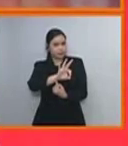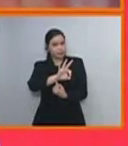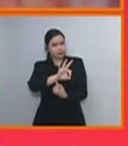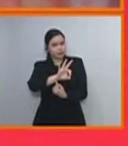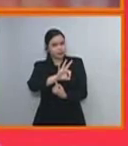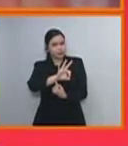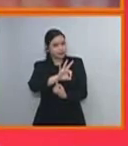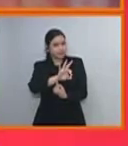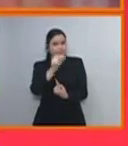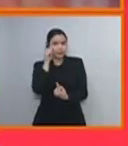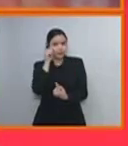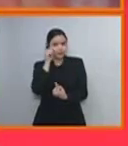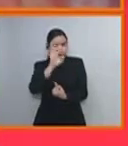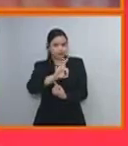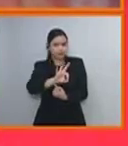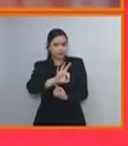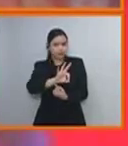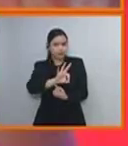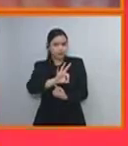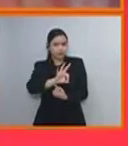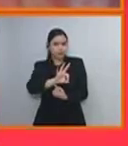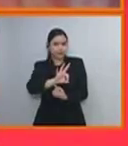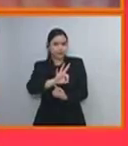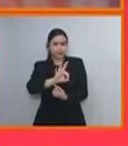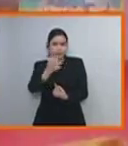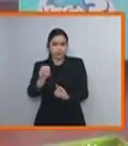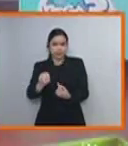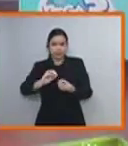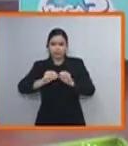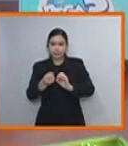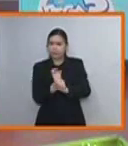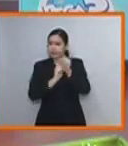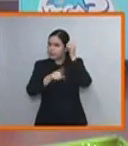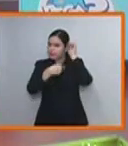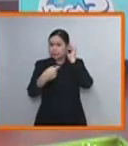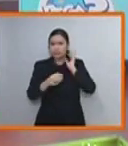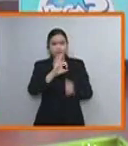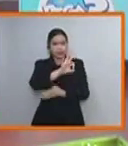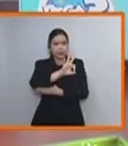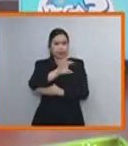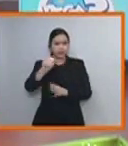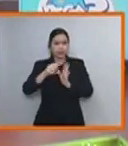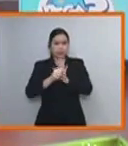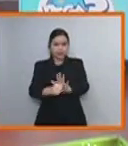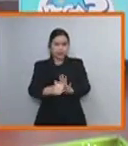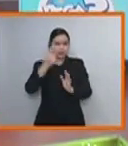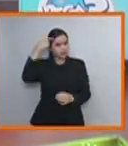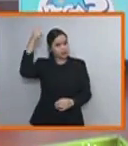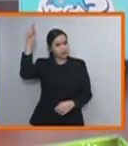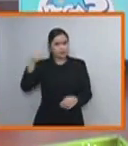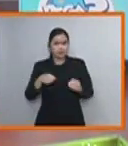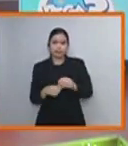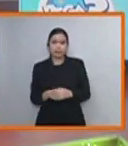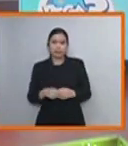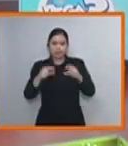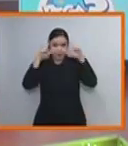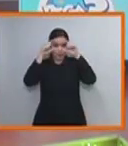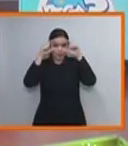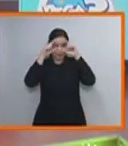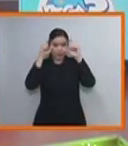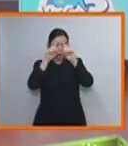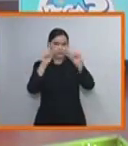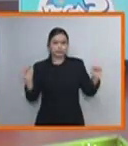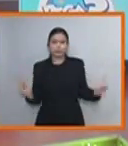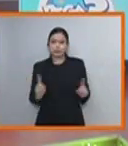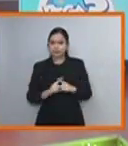dígito, atentos, porque este es el 0. El número ganador para la diaria es el 90, con su símbolo de sueños lente. Y en el cuadro del